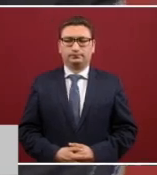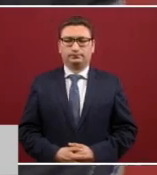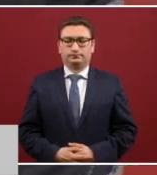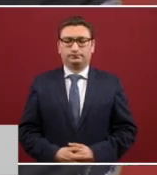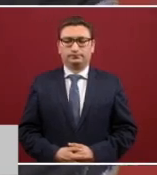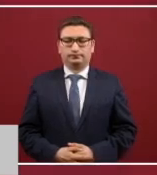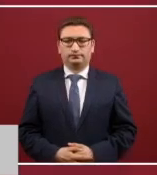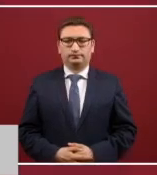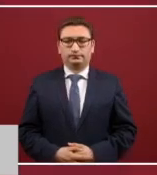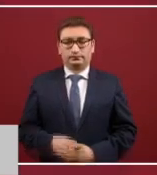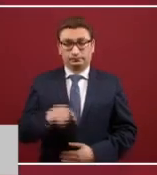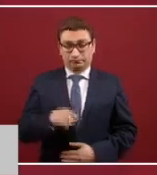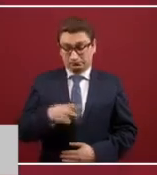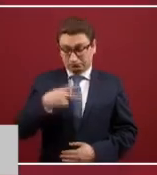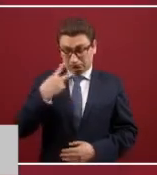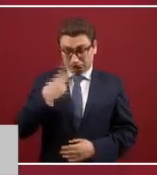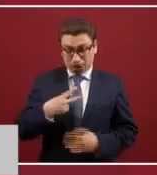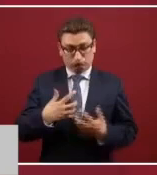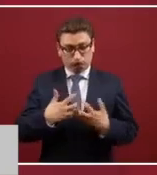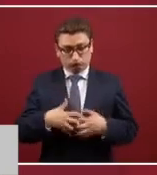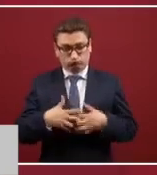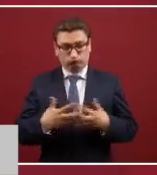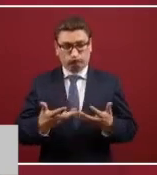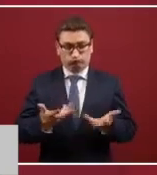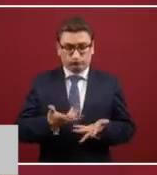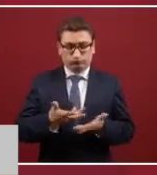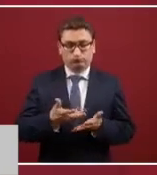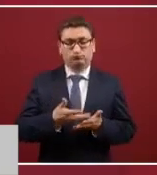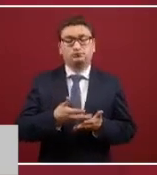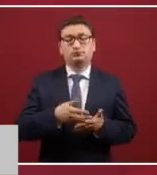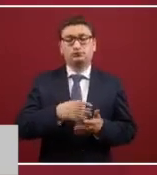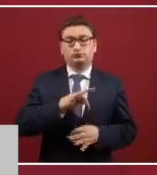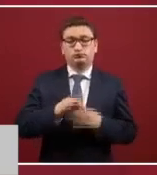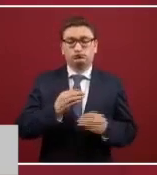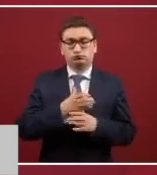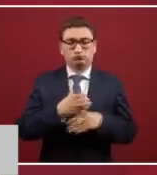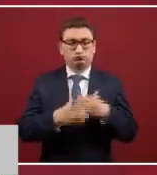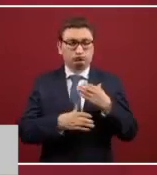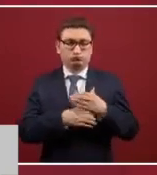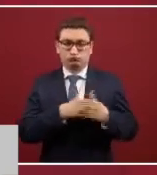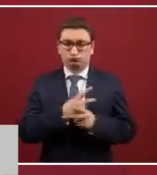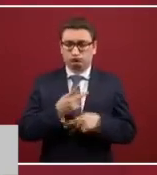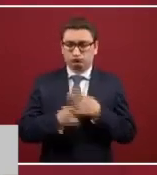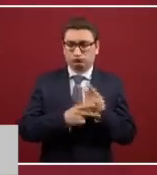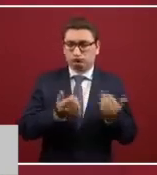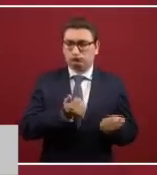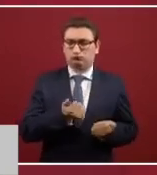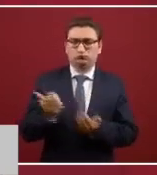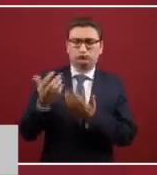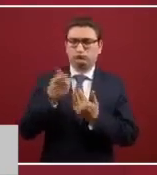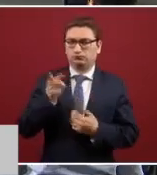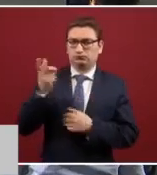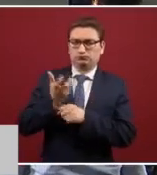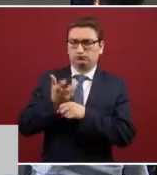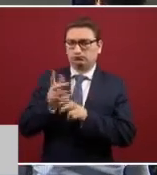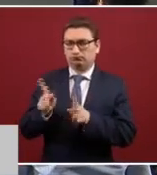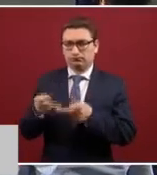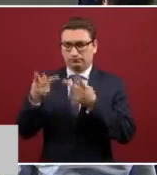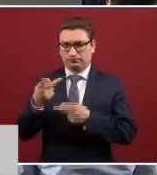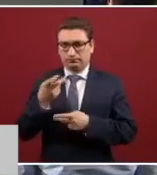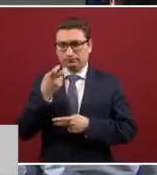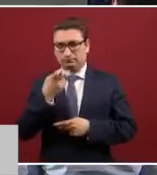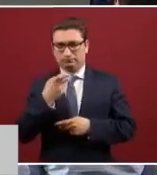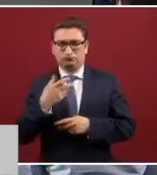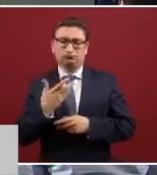obreros, campesinos, a líderes religiosos y dirigentes empresariales a un acto de unidad en defensa de la dignidad de México y de mantener una